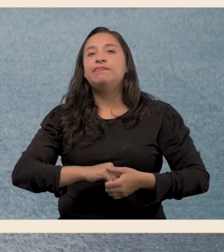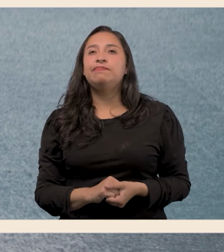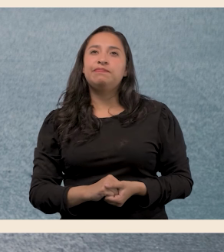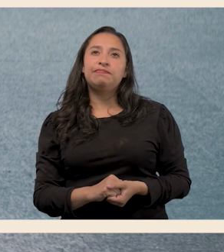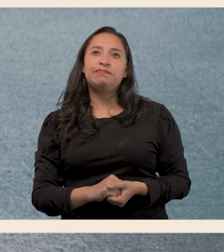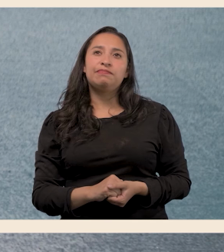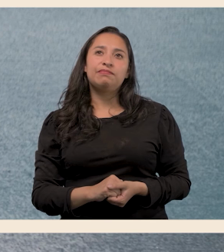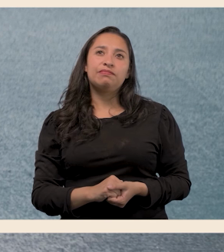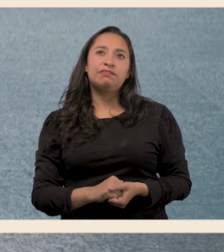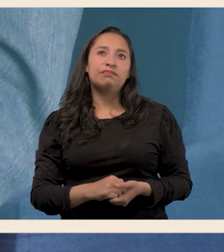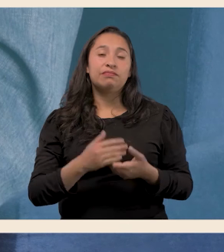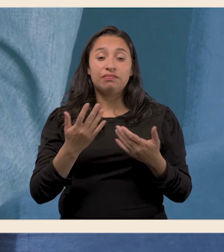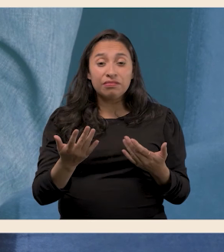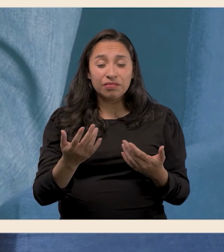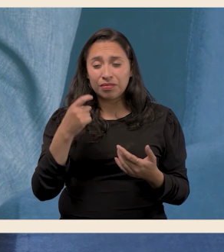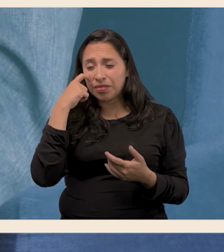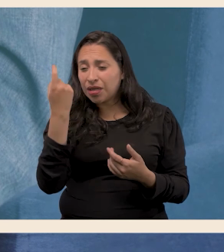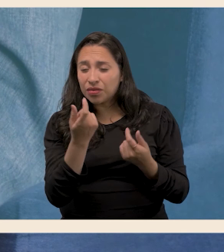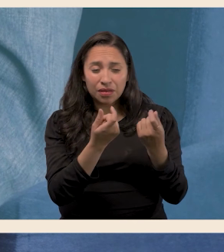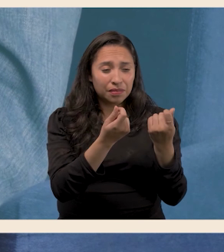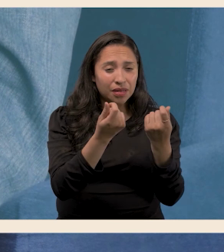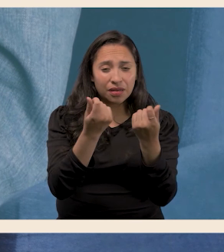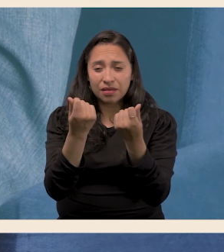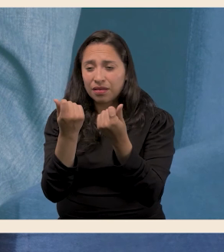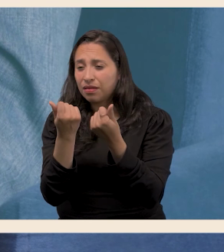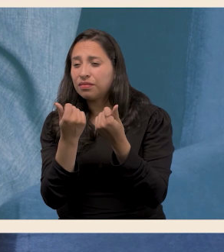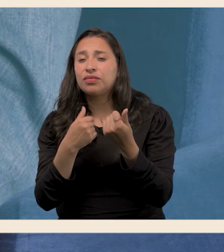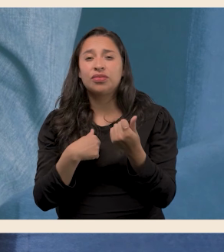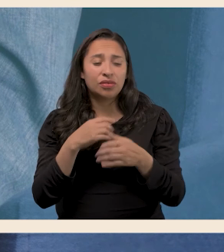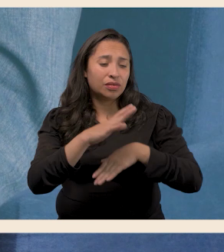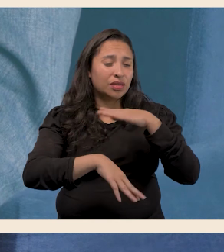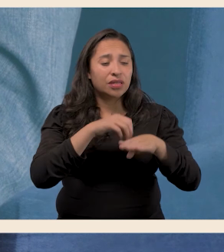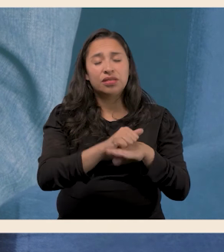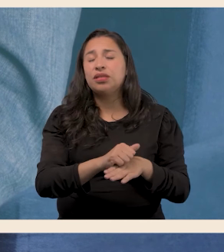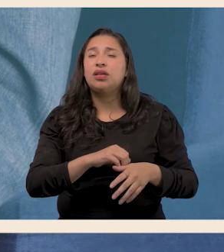Reciclar. Para conseguir un centavo.